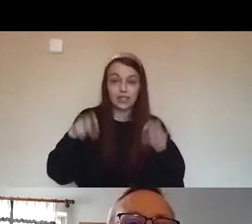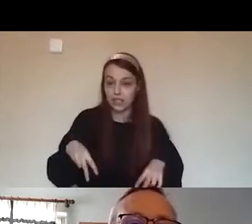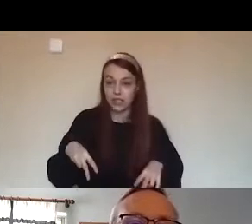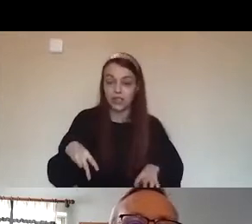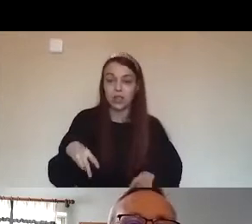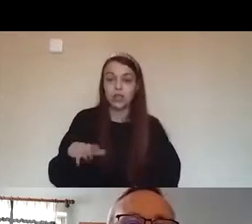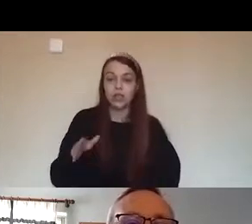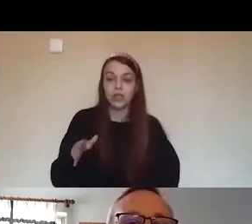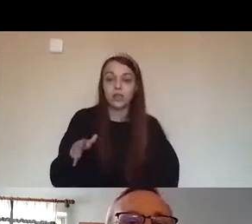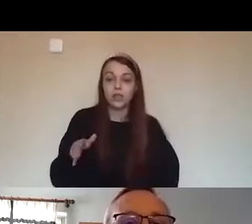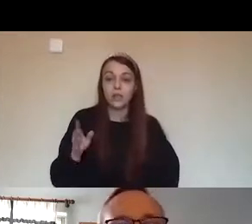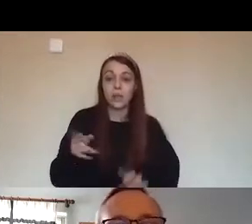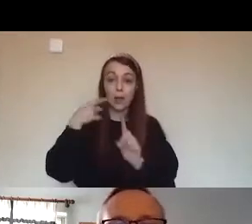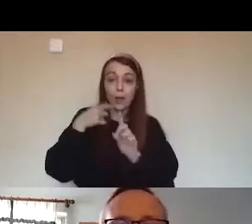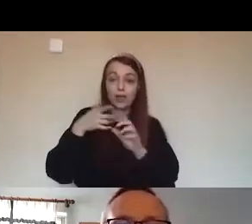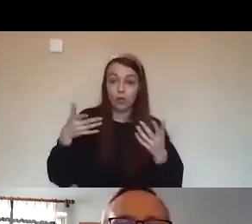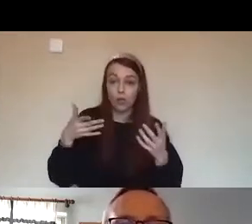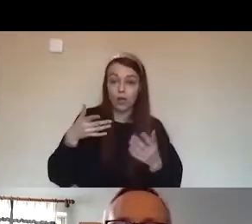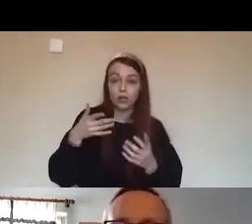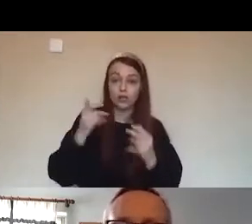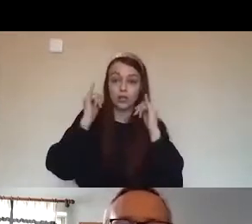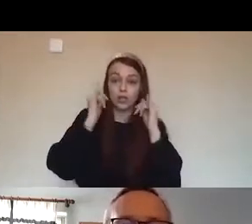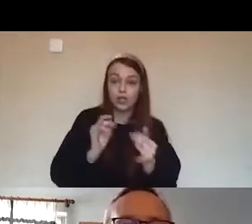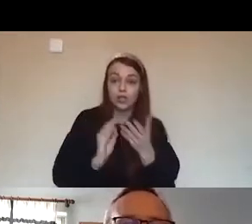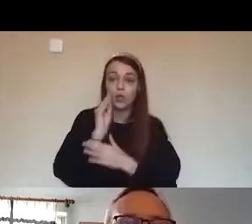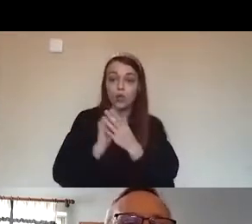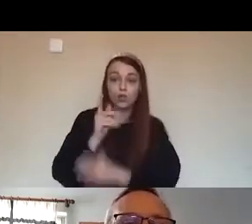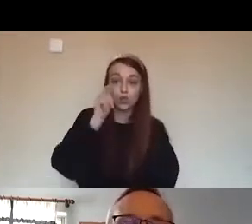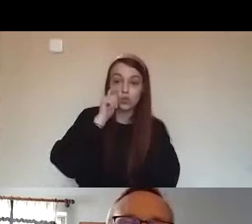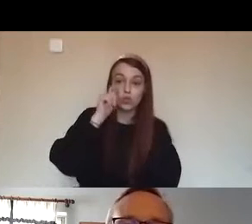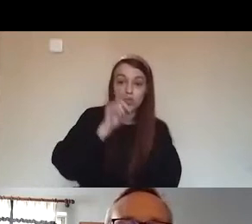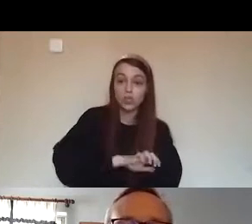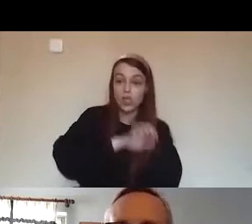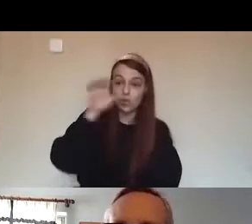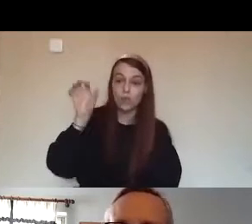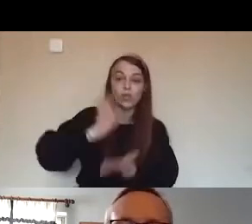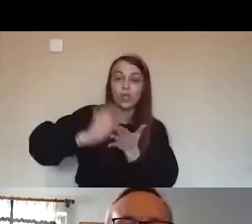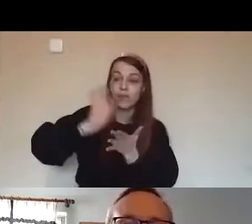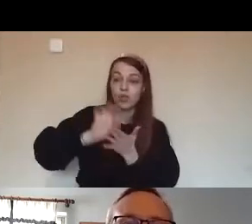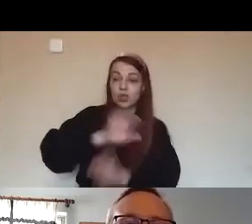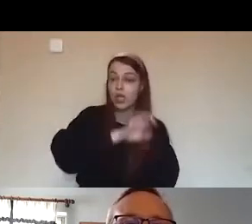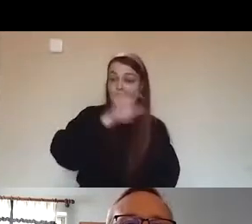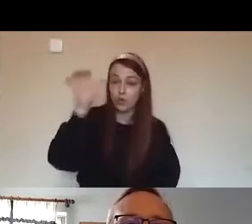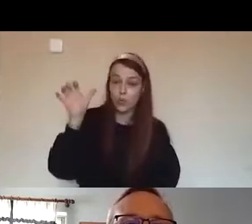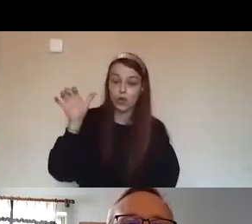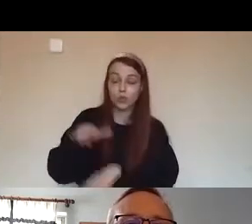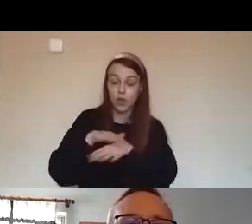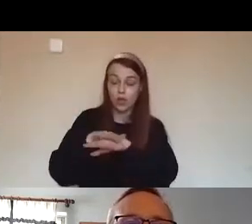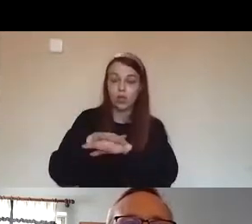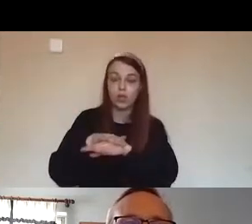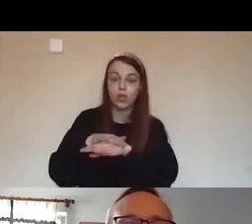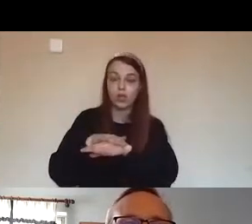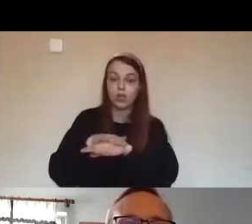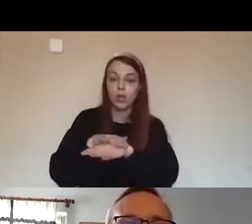que los destinos, los productos y los turismos europeos y los servicios europeos, perdón, fuesen accesibles para todos